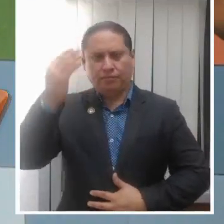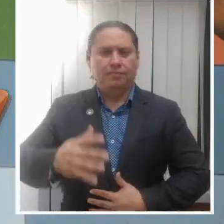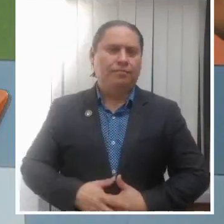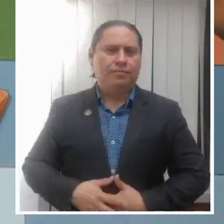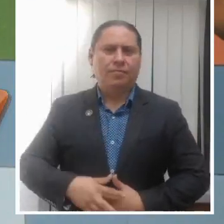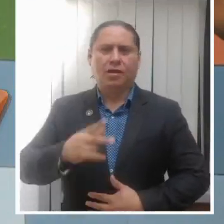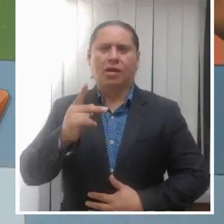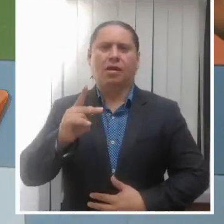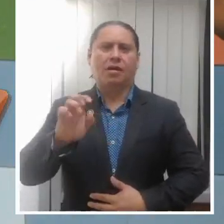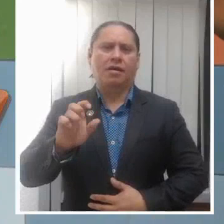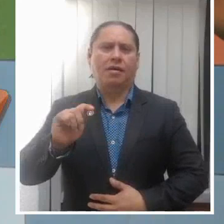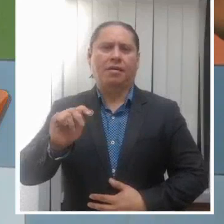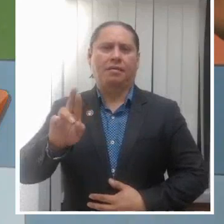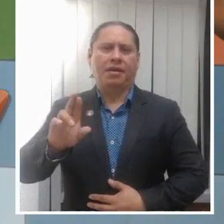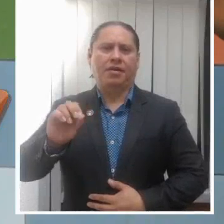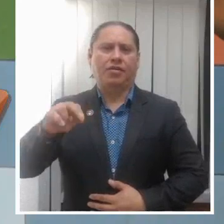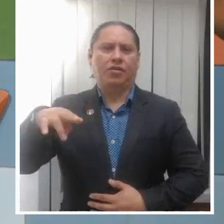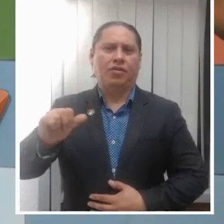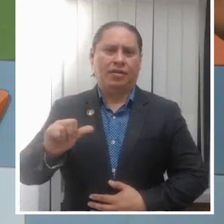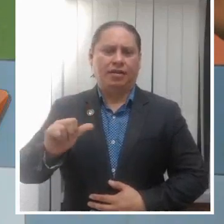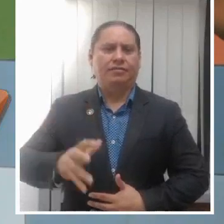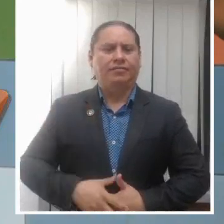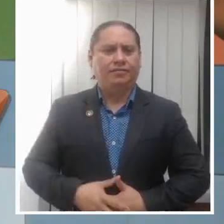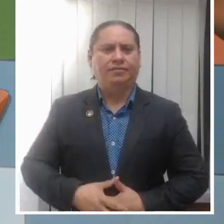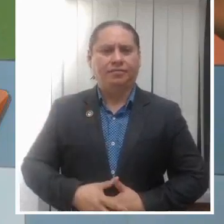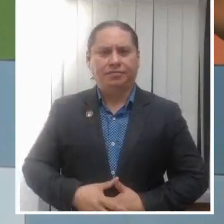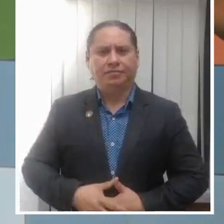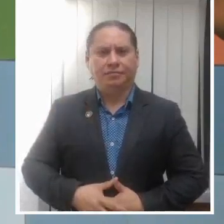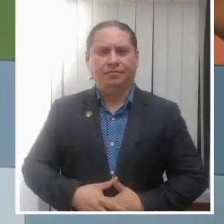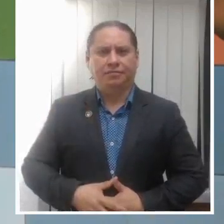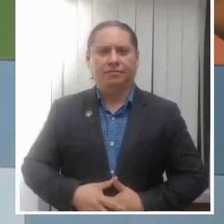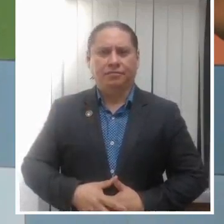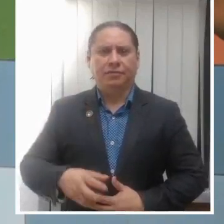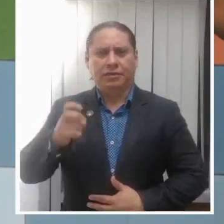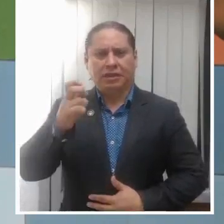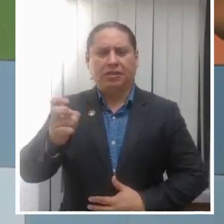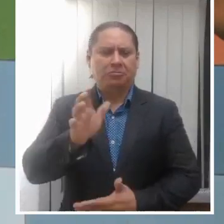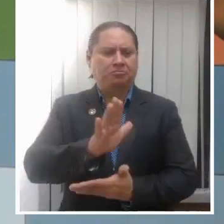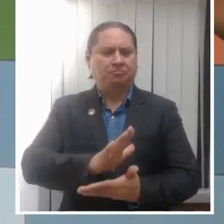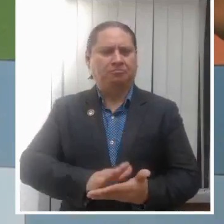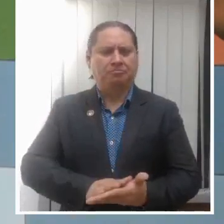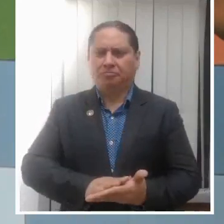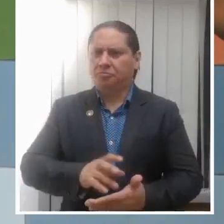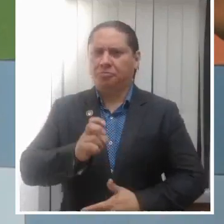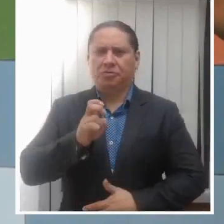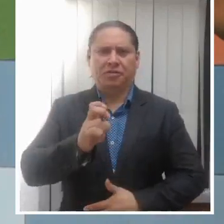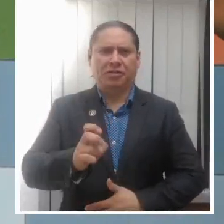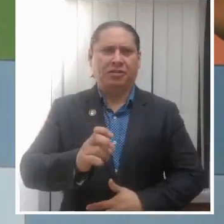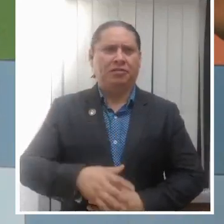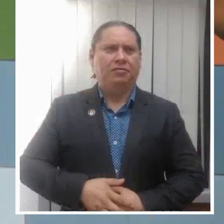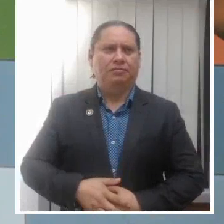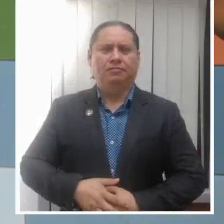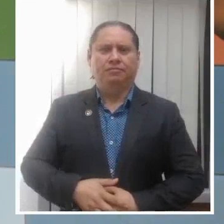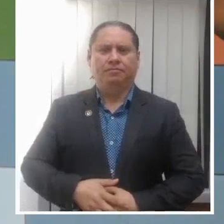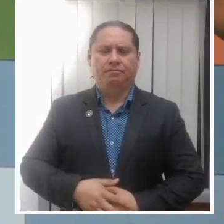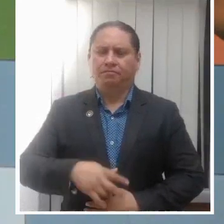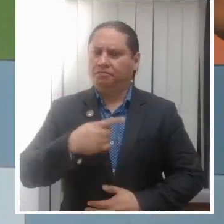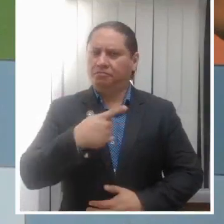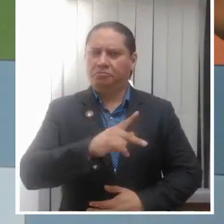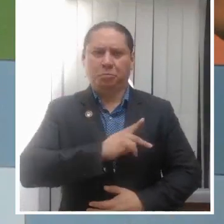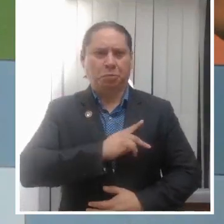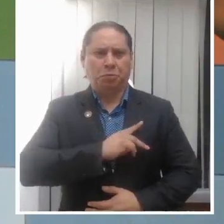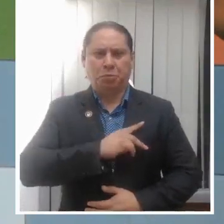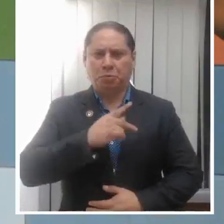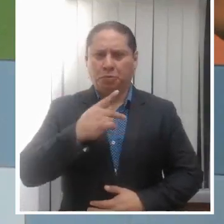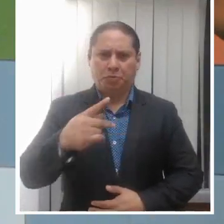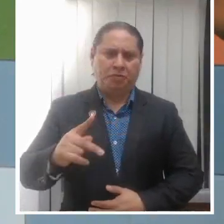a Petrona de la Cruz Cruz es sencillamente eso, muy personal, además del